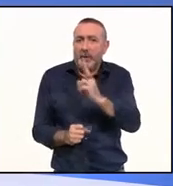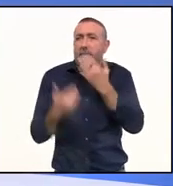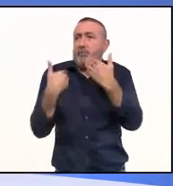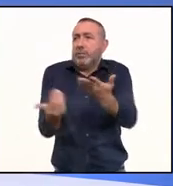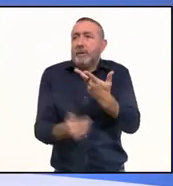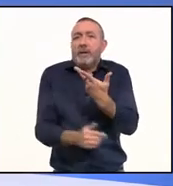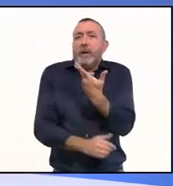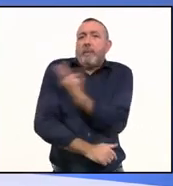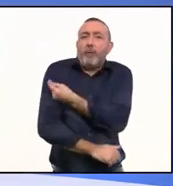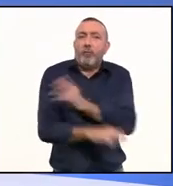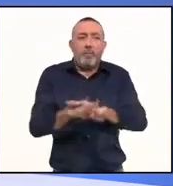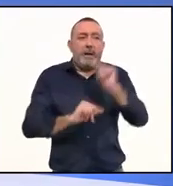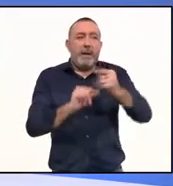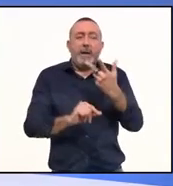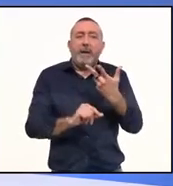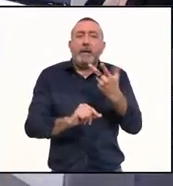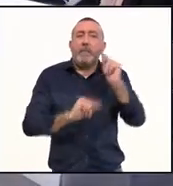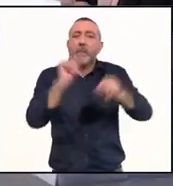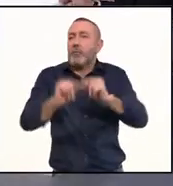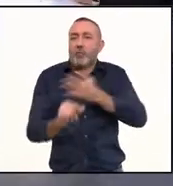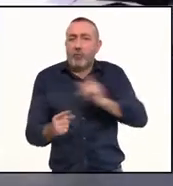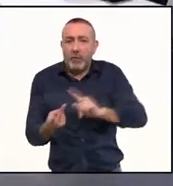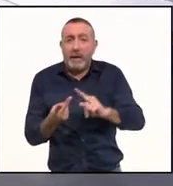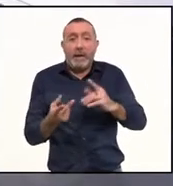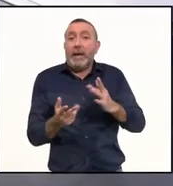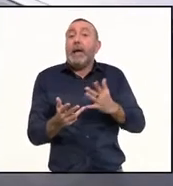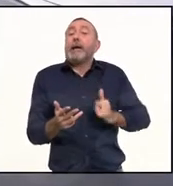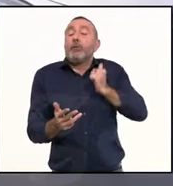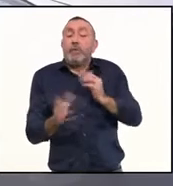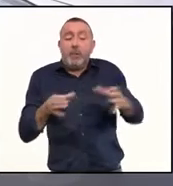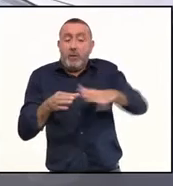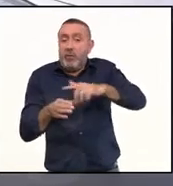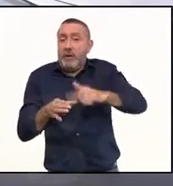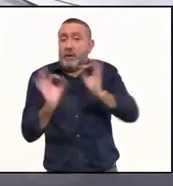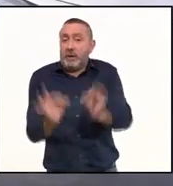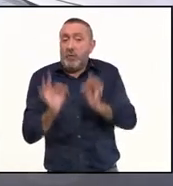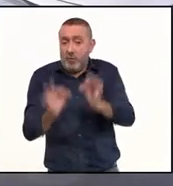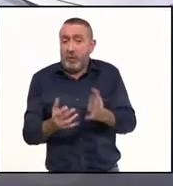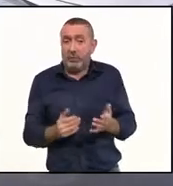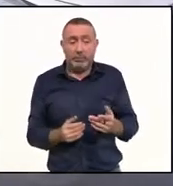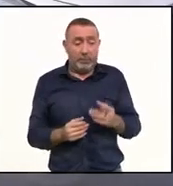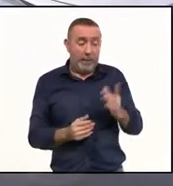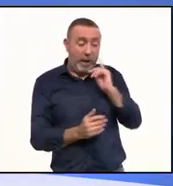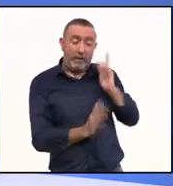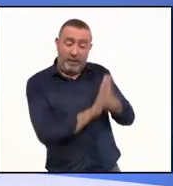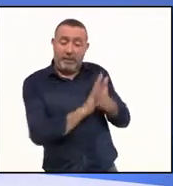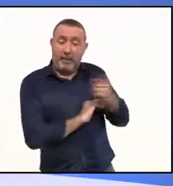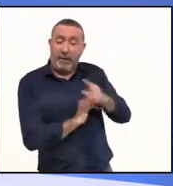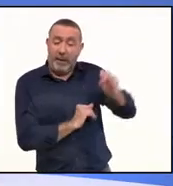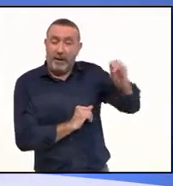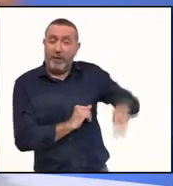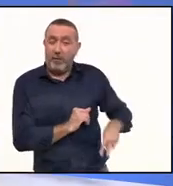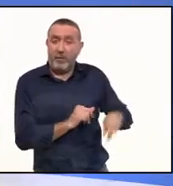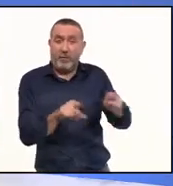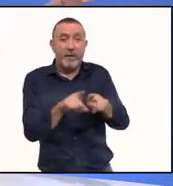para el virus suele ser casi la misma gente aparte en teoría cargada de razón y con un con un